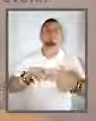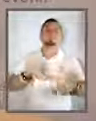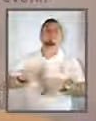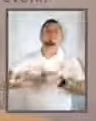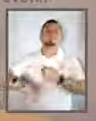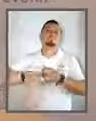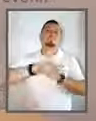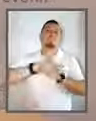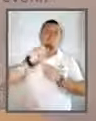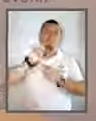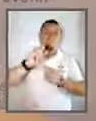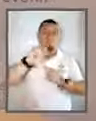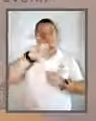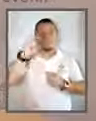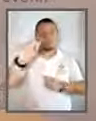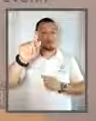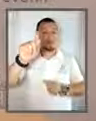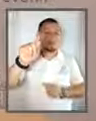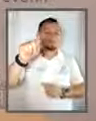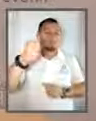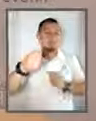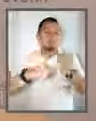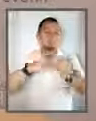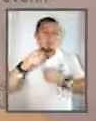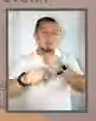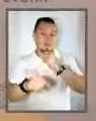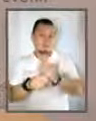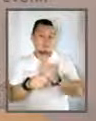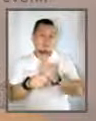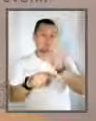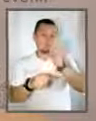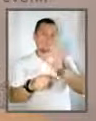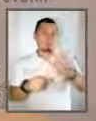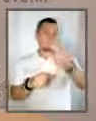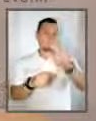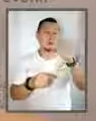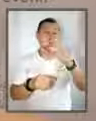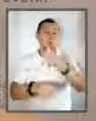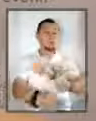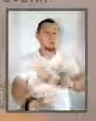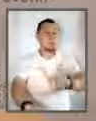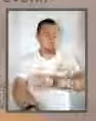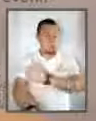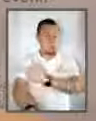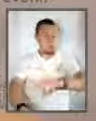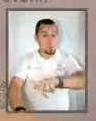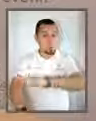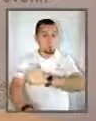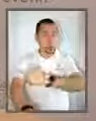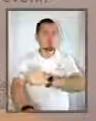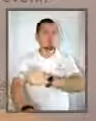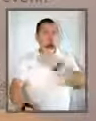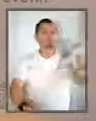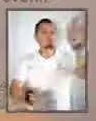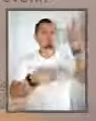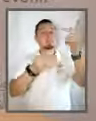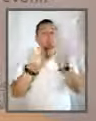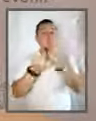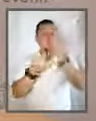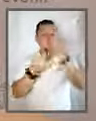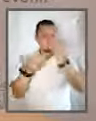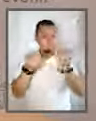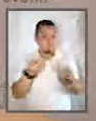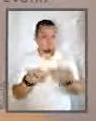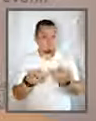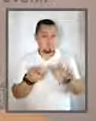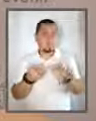masculino de 76 años de edad, vecino de El Grullo y quien fue inicialmente atendido en el Hospital